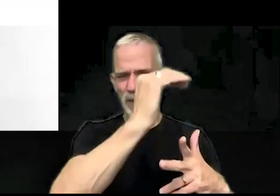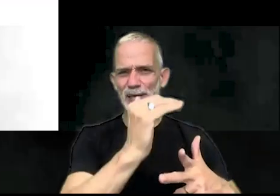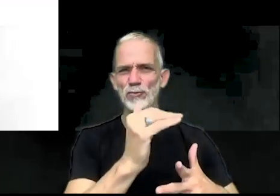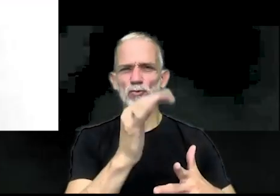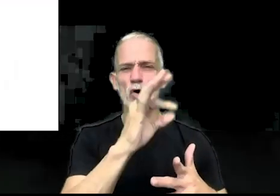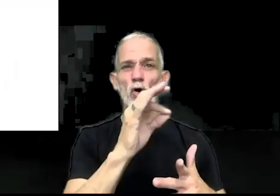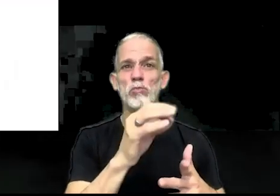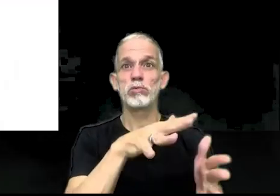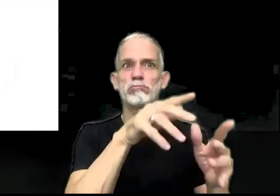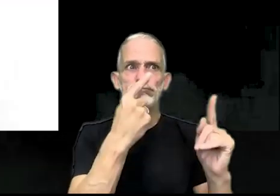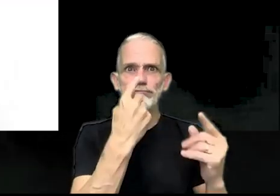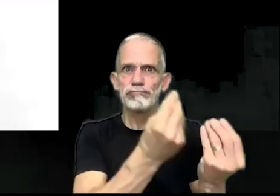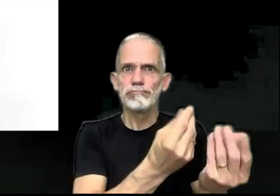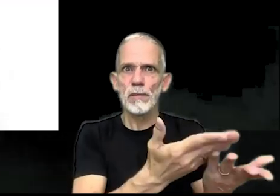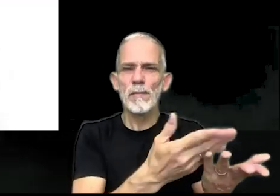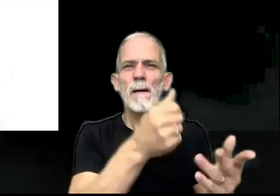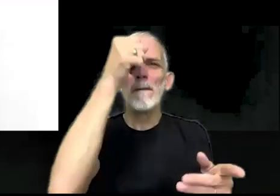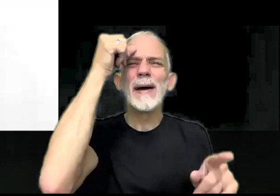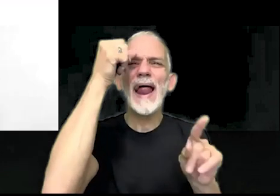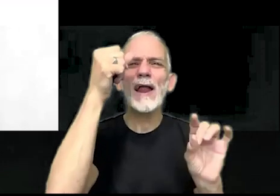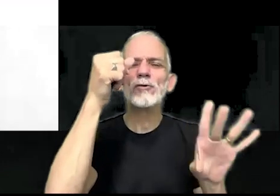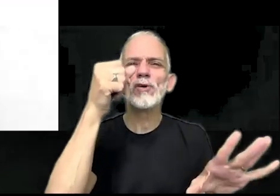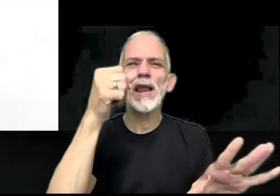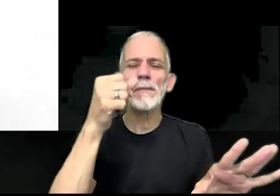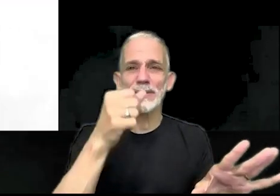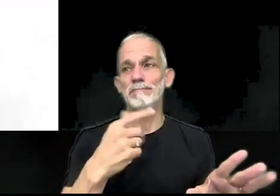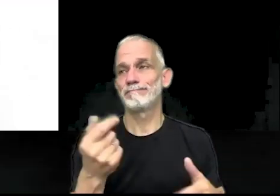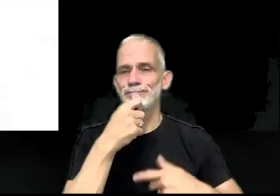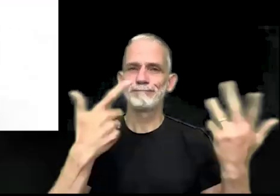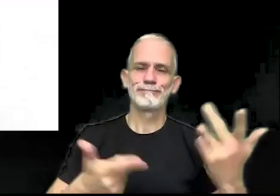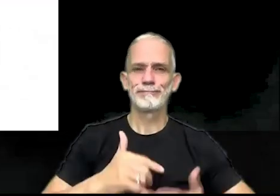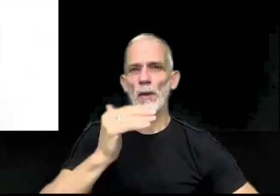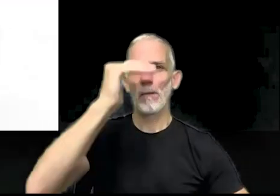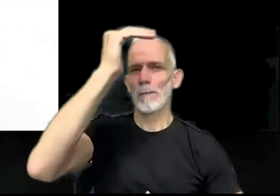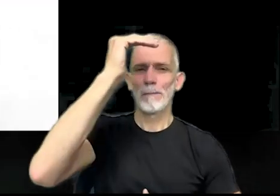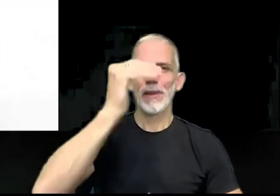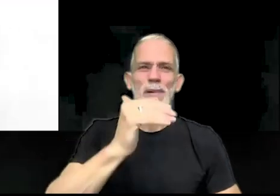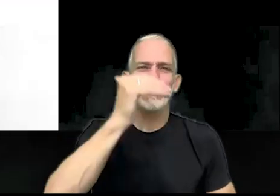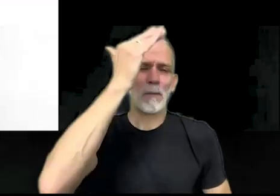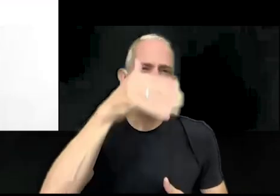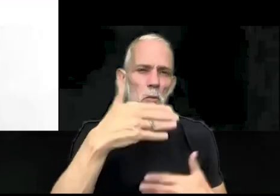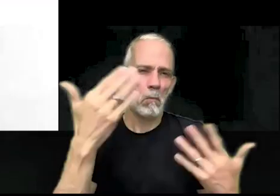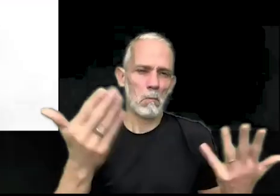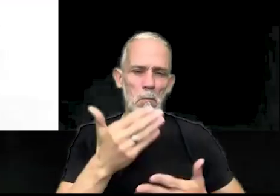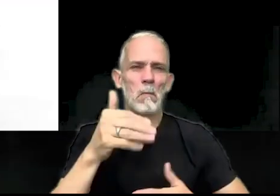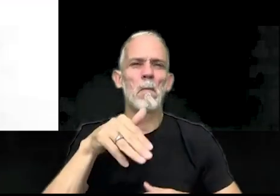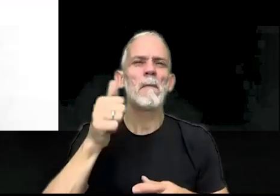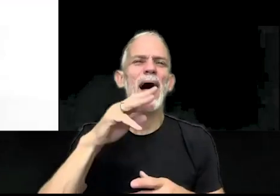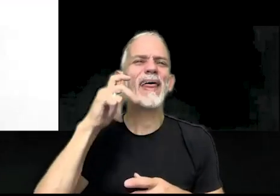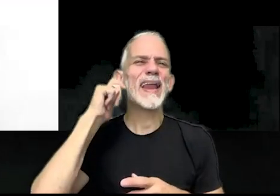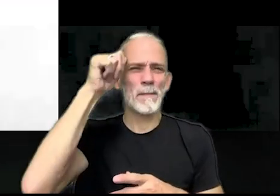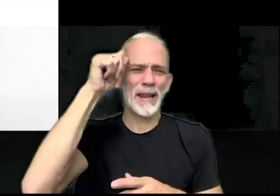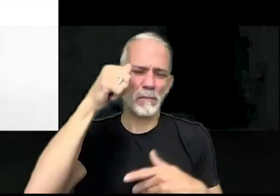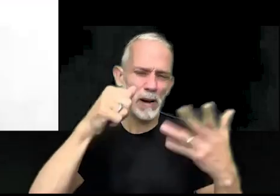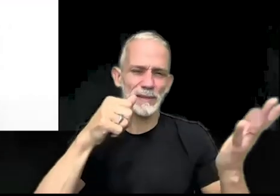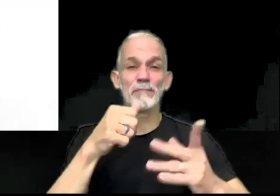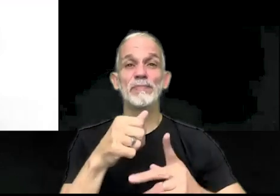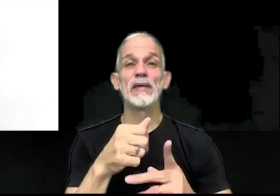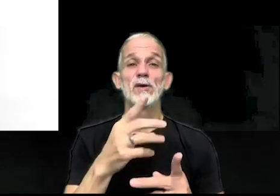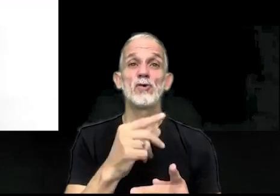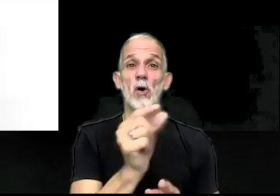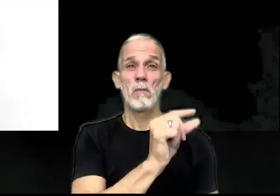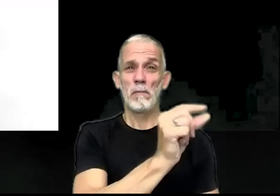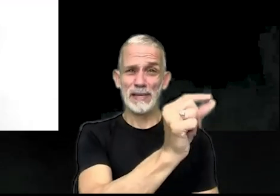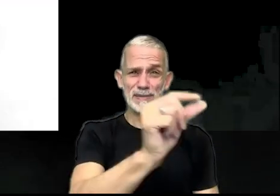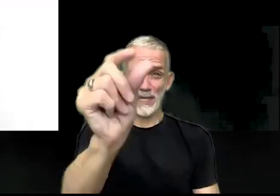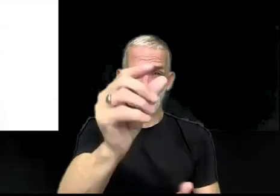departamento ocupado para veraneo, tengo un departamento en Madariaga que se lo